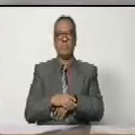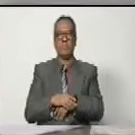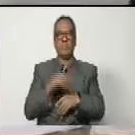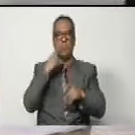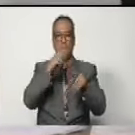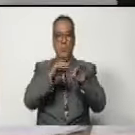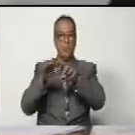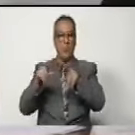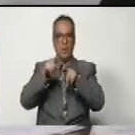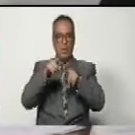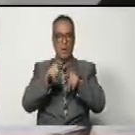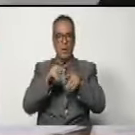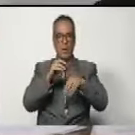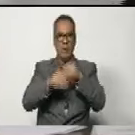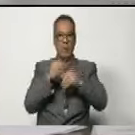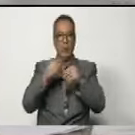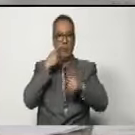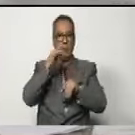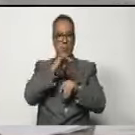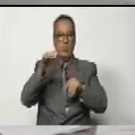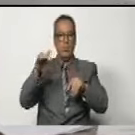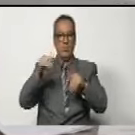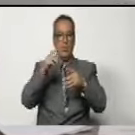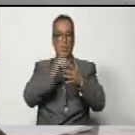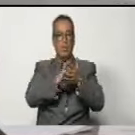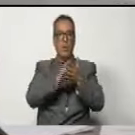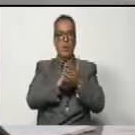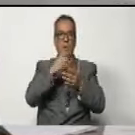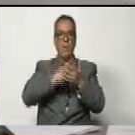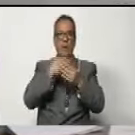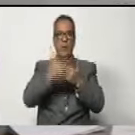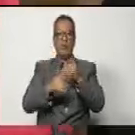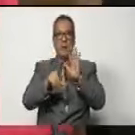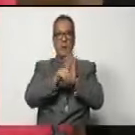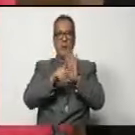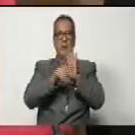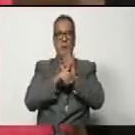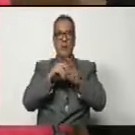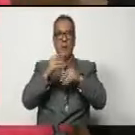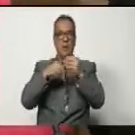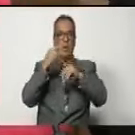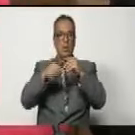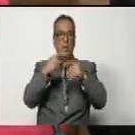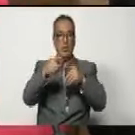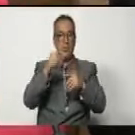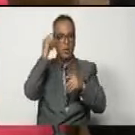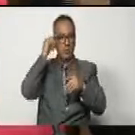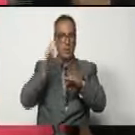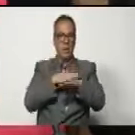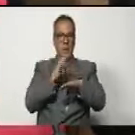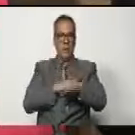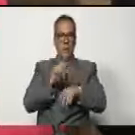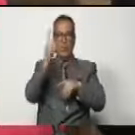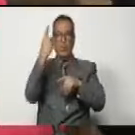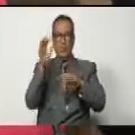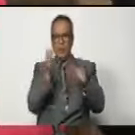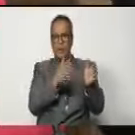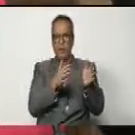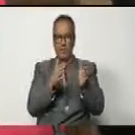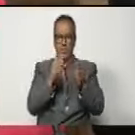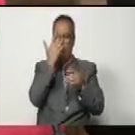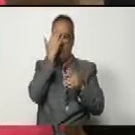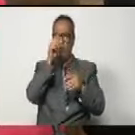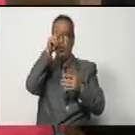Ciudadana secretaria, sírvase informar el estatus del referido proyecto de ley. En la sesión ordinaria del día jueves 1 de febrero